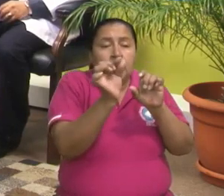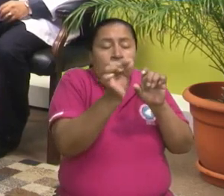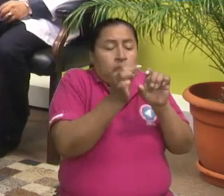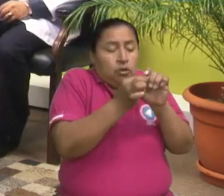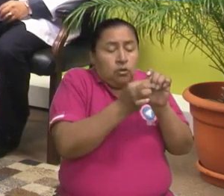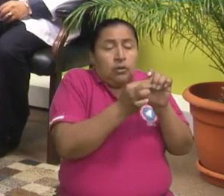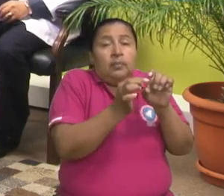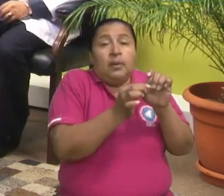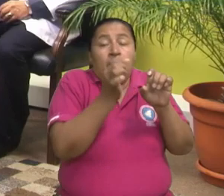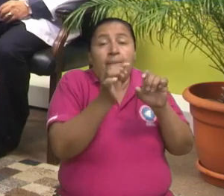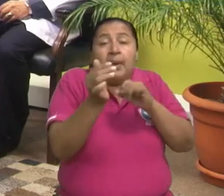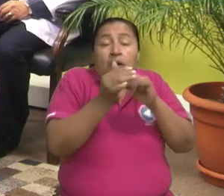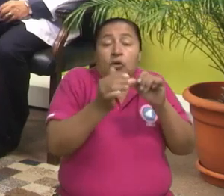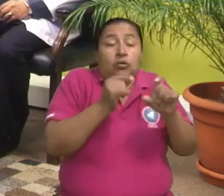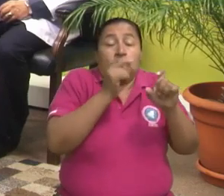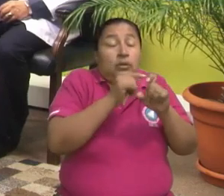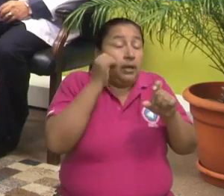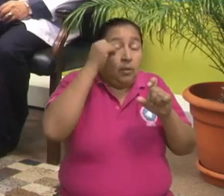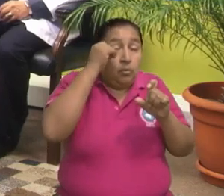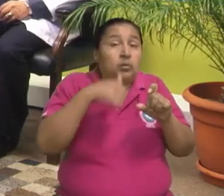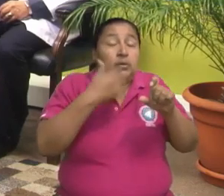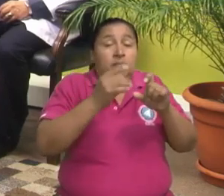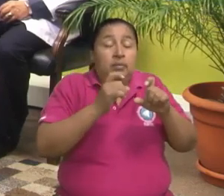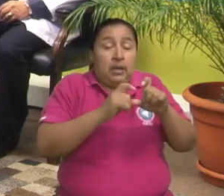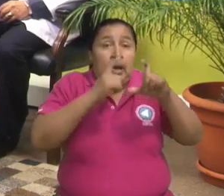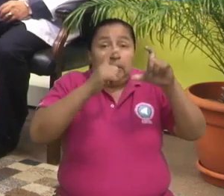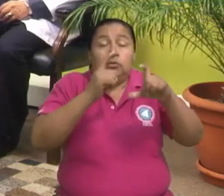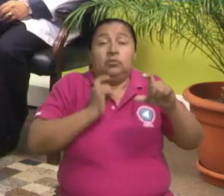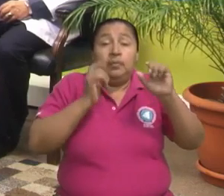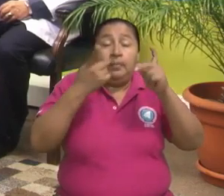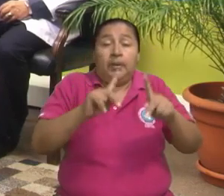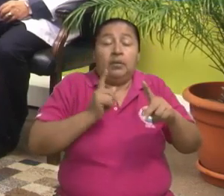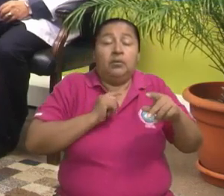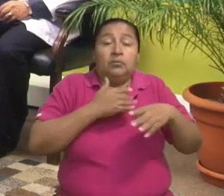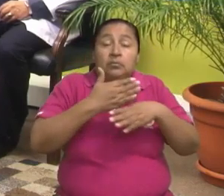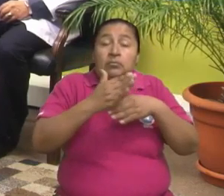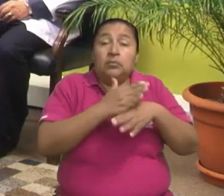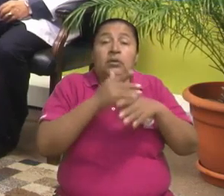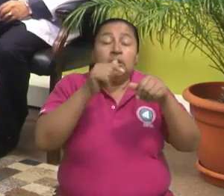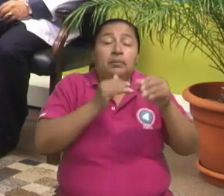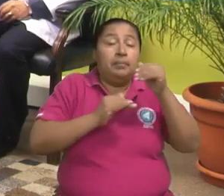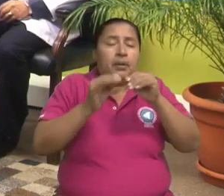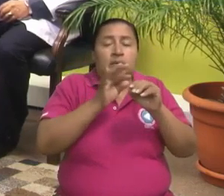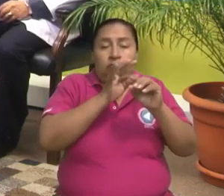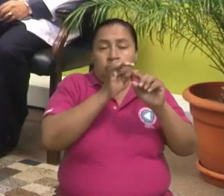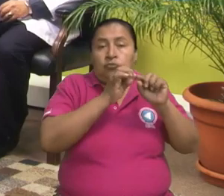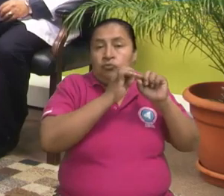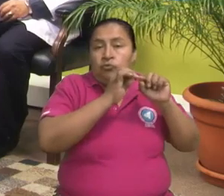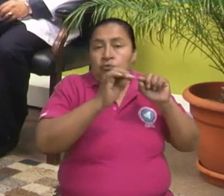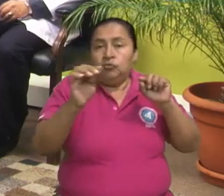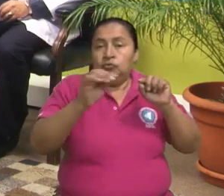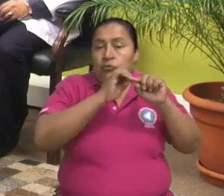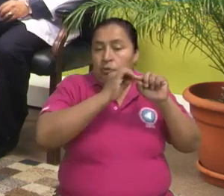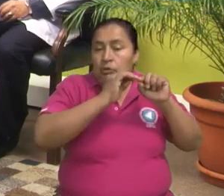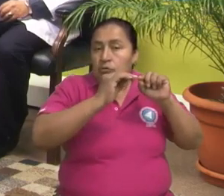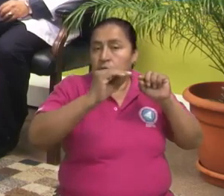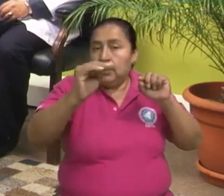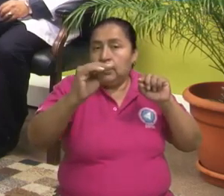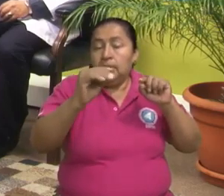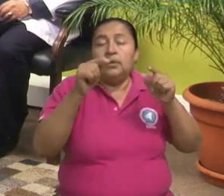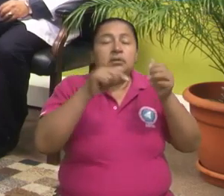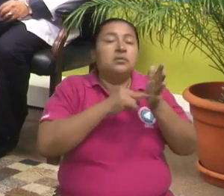más corto que el adulto es más ancho y entonces y es más horizontal entonces esto permite